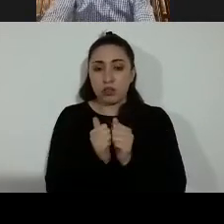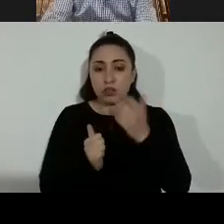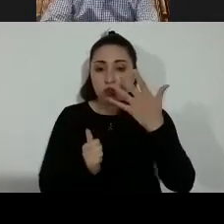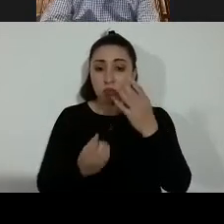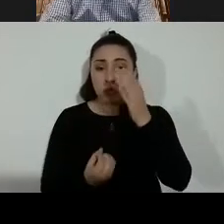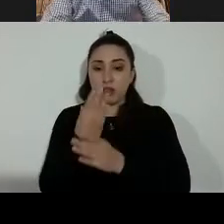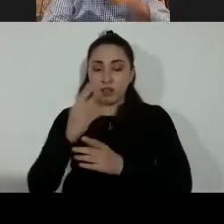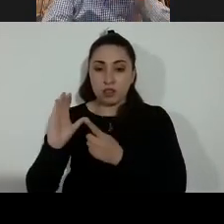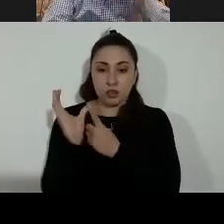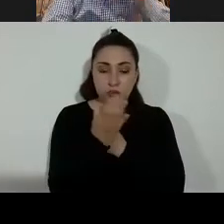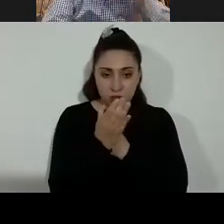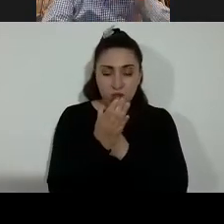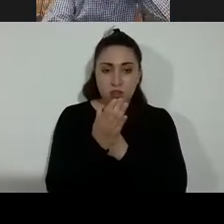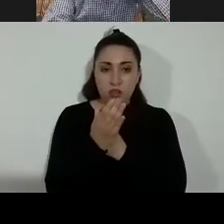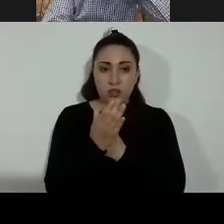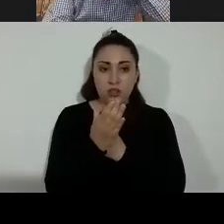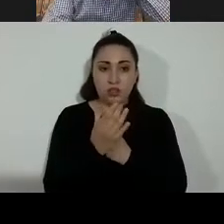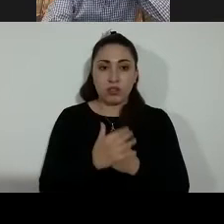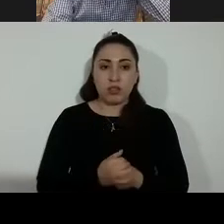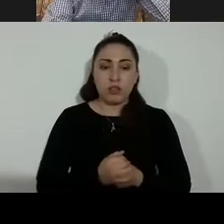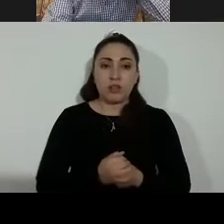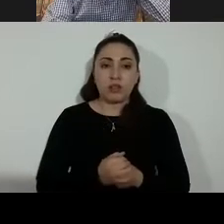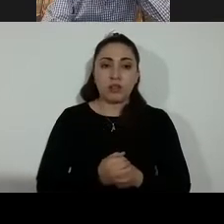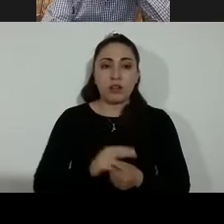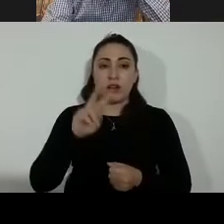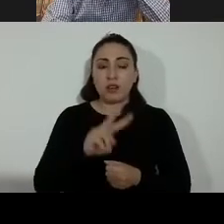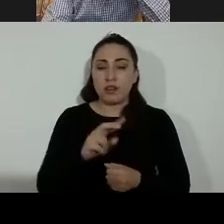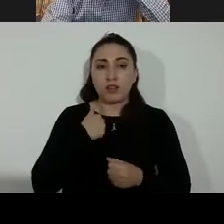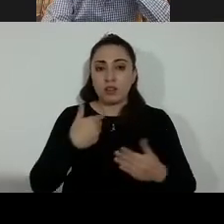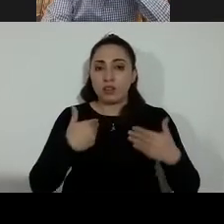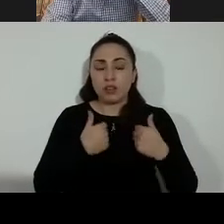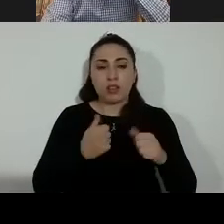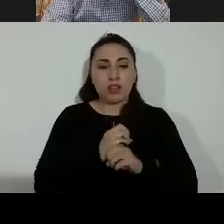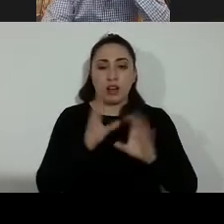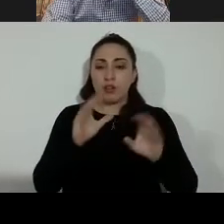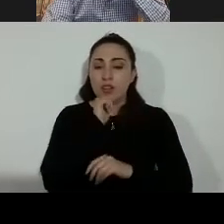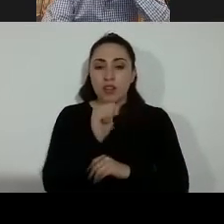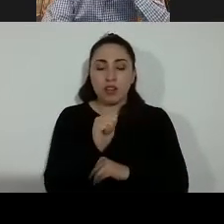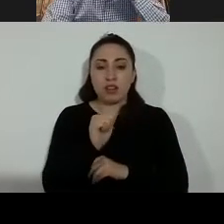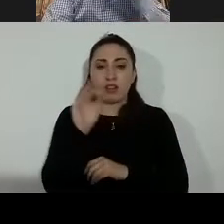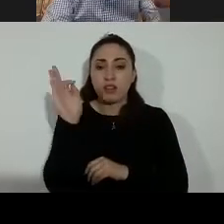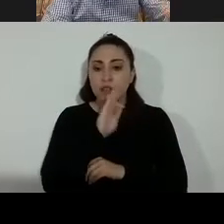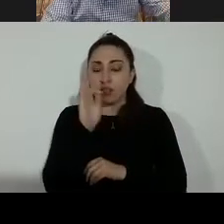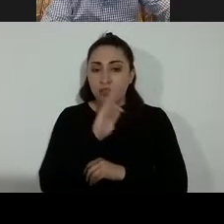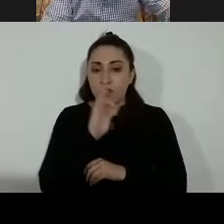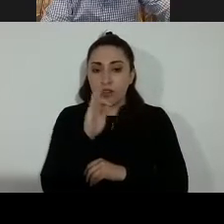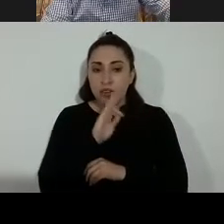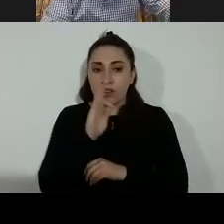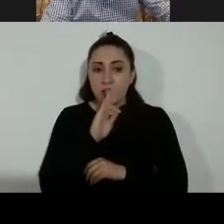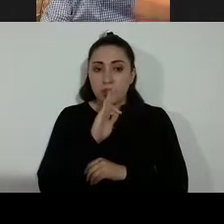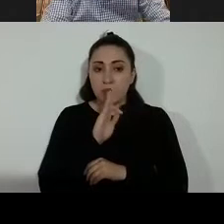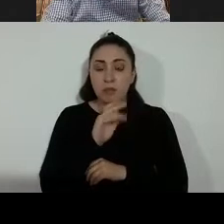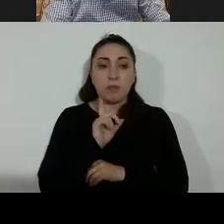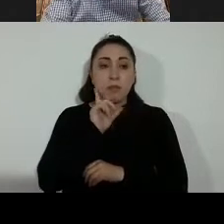comisiones a que hacen referencia, no me queda claro una cosa. Si se vota el día